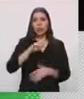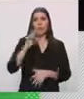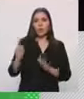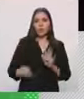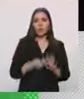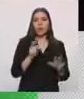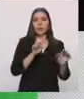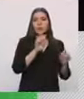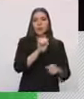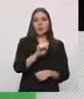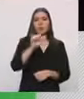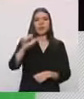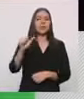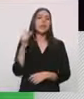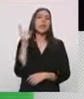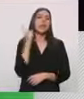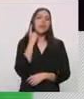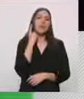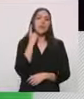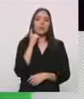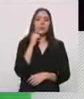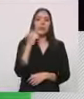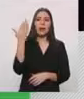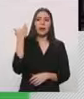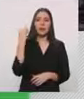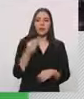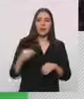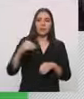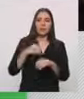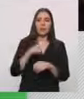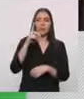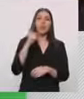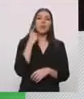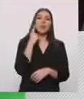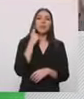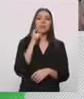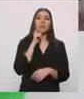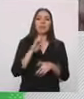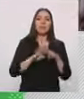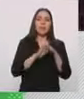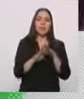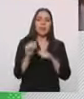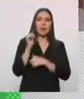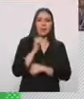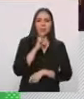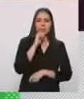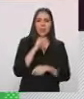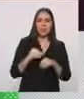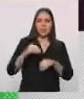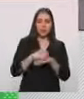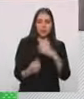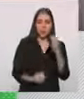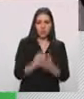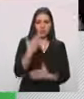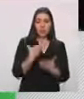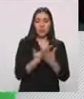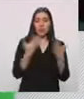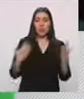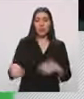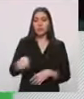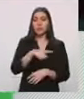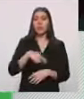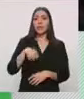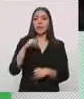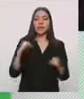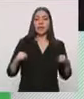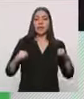66 diputaciones con la figura adicional que ya habíamos platicado de la diputación migrante. Entonces, es muy importante que desde el instituto y la ciudadanía, junto